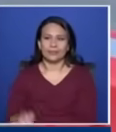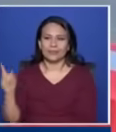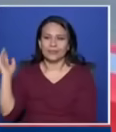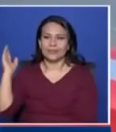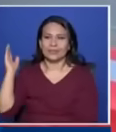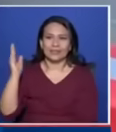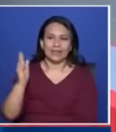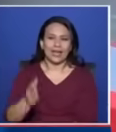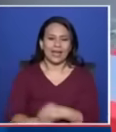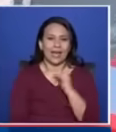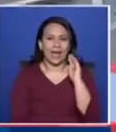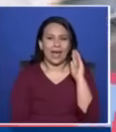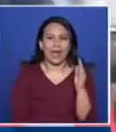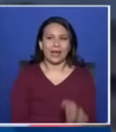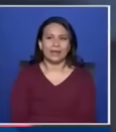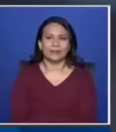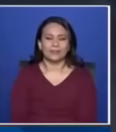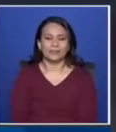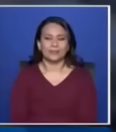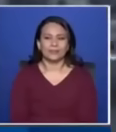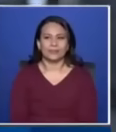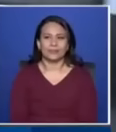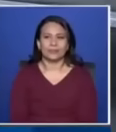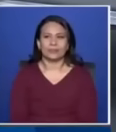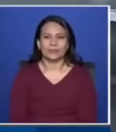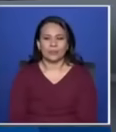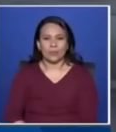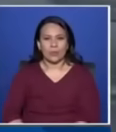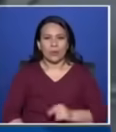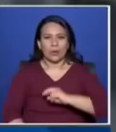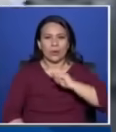cerrados, en cambio, están en el sentido